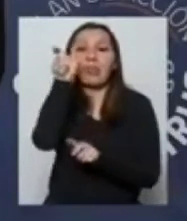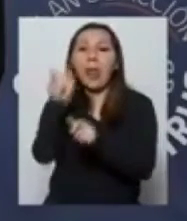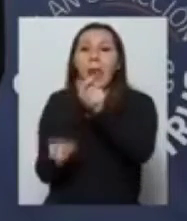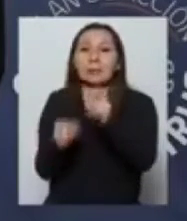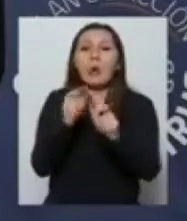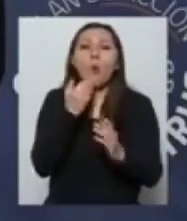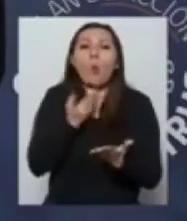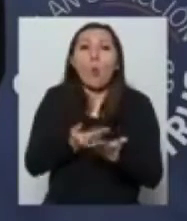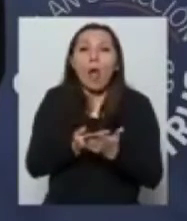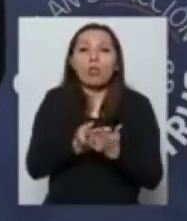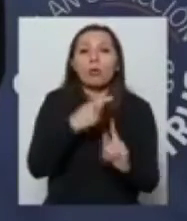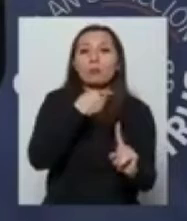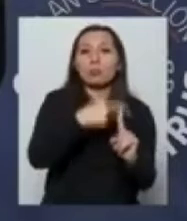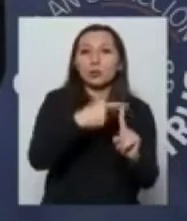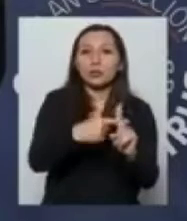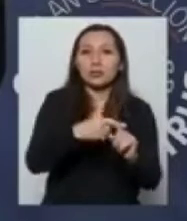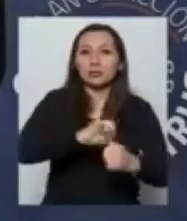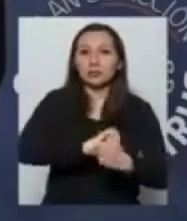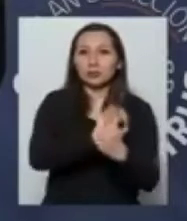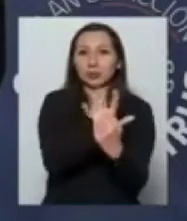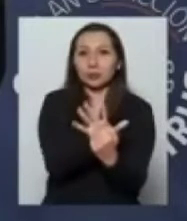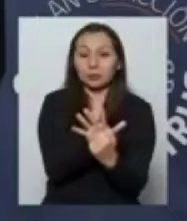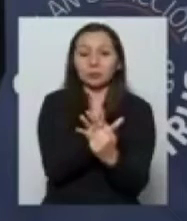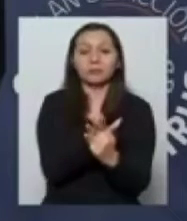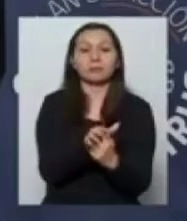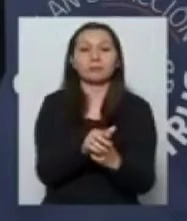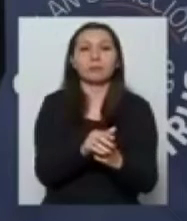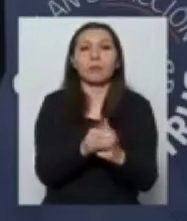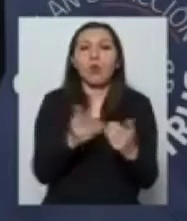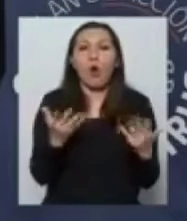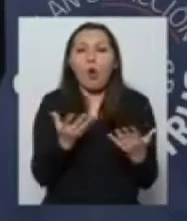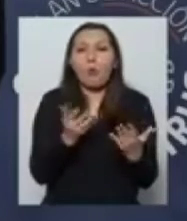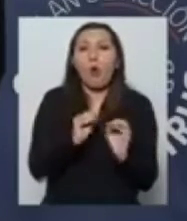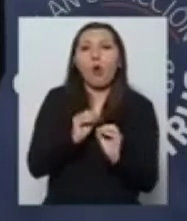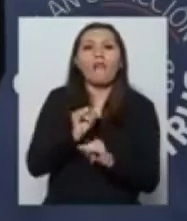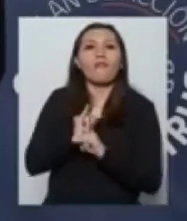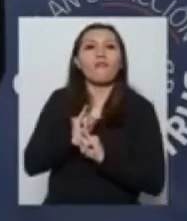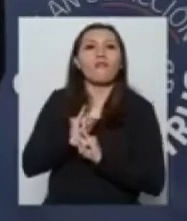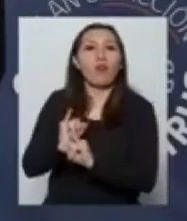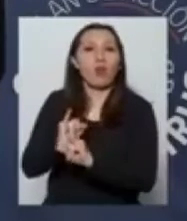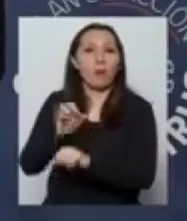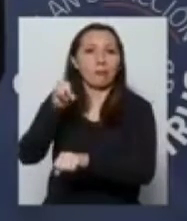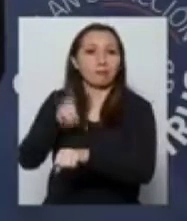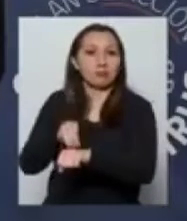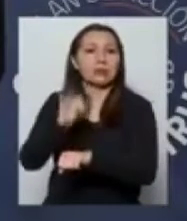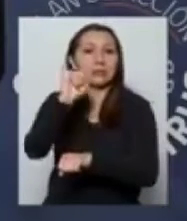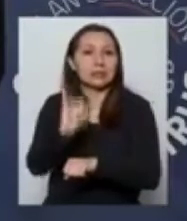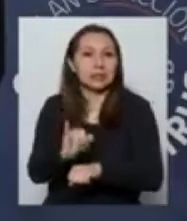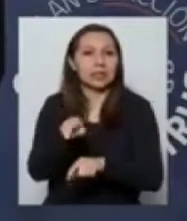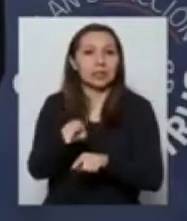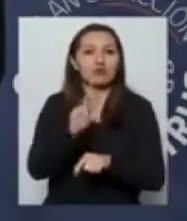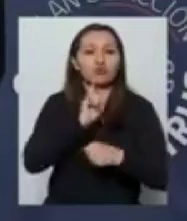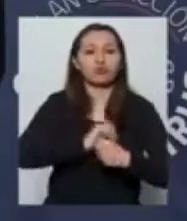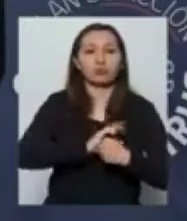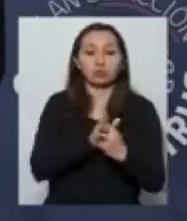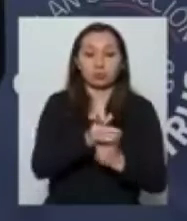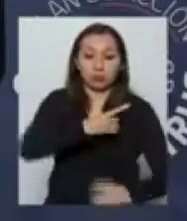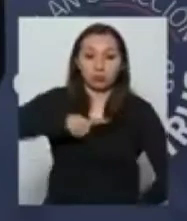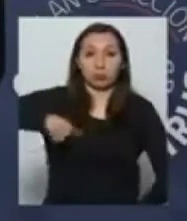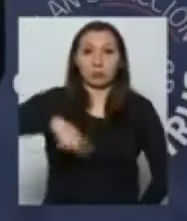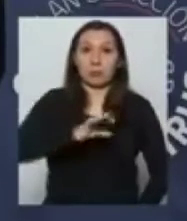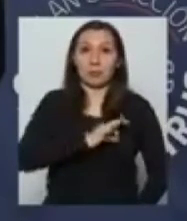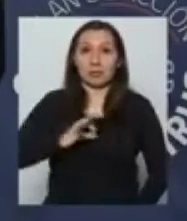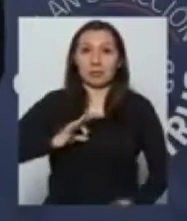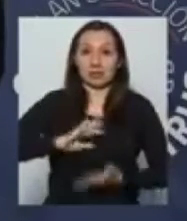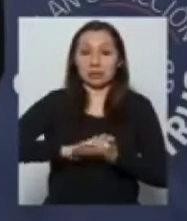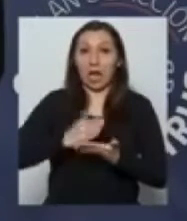casos positivos, de los casos que hay que notificar. Y como Ministerio de